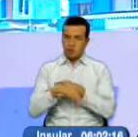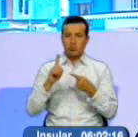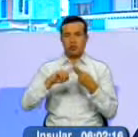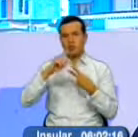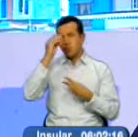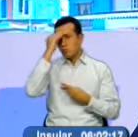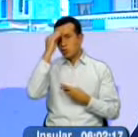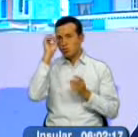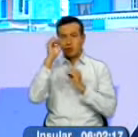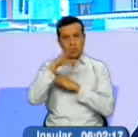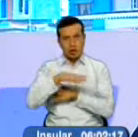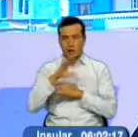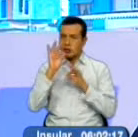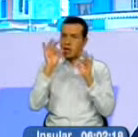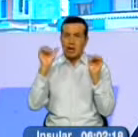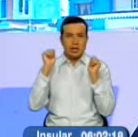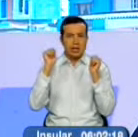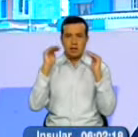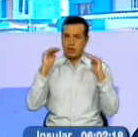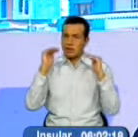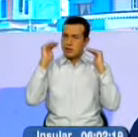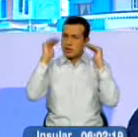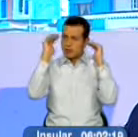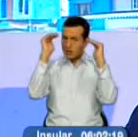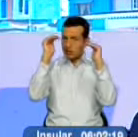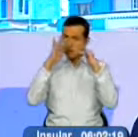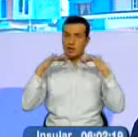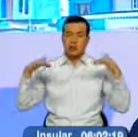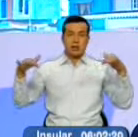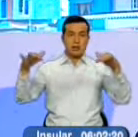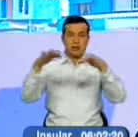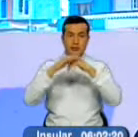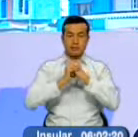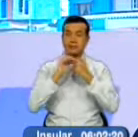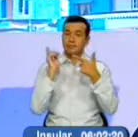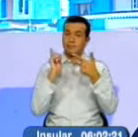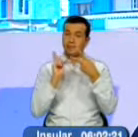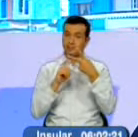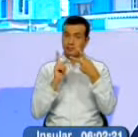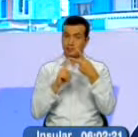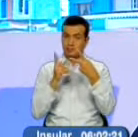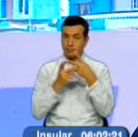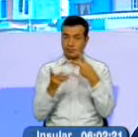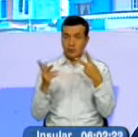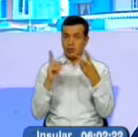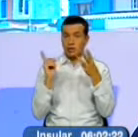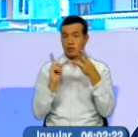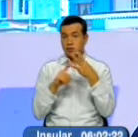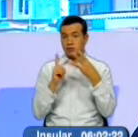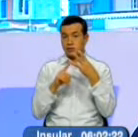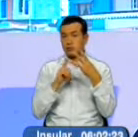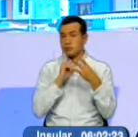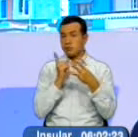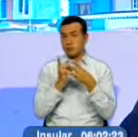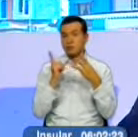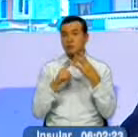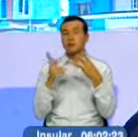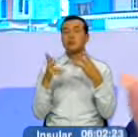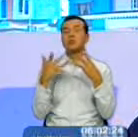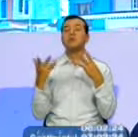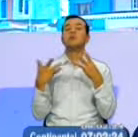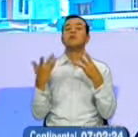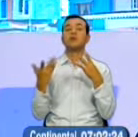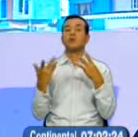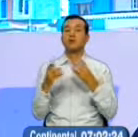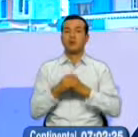educación adecuada en términos de cobertura y de calidad. Entonces aquí hay un segundo determinante. El tercero, indudablemente, es la vitalidad